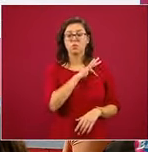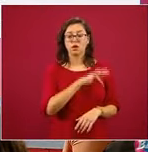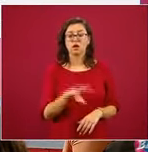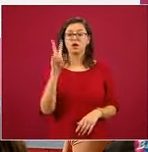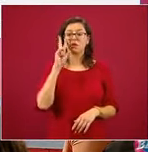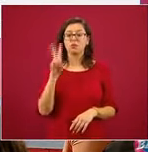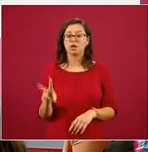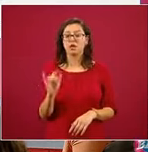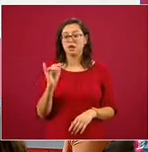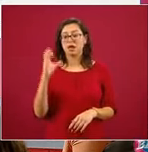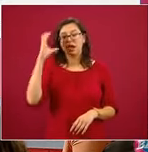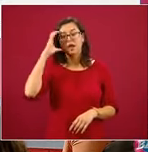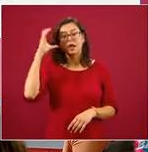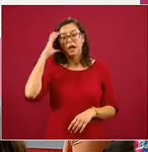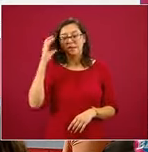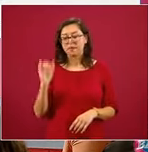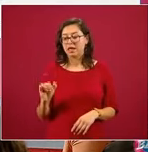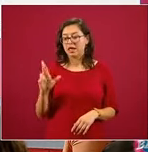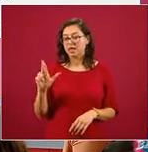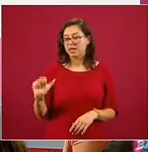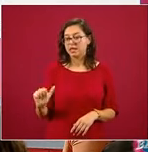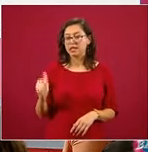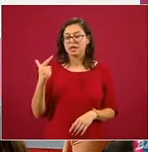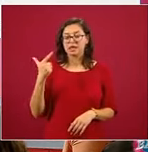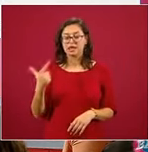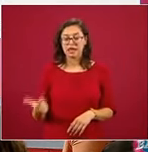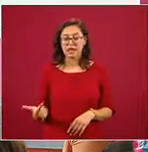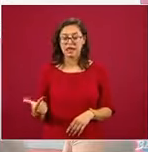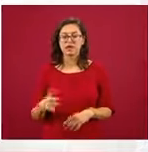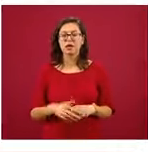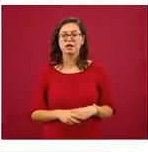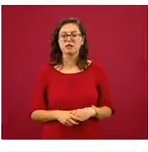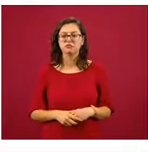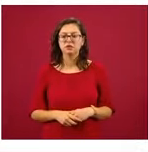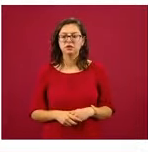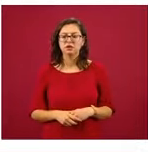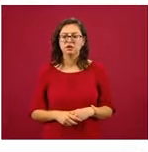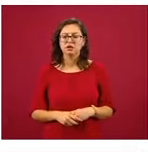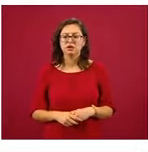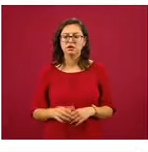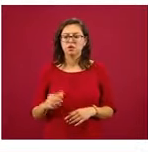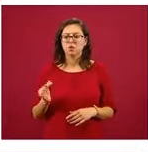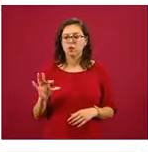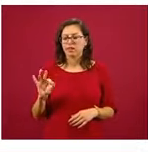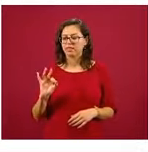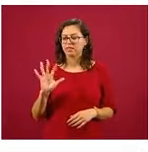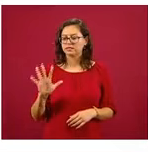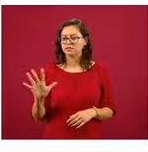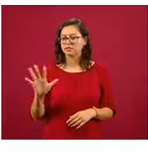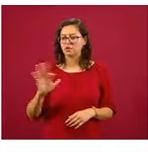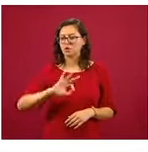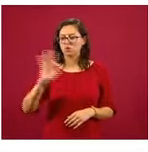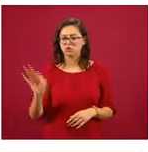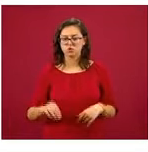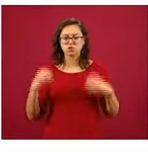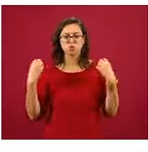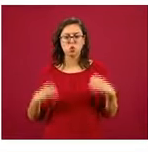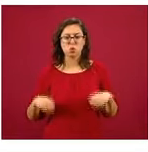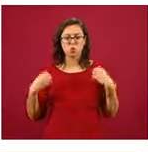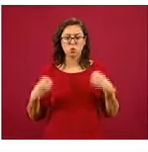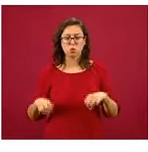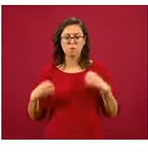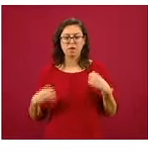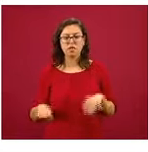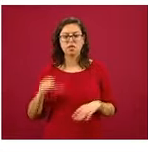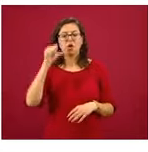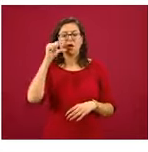camas general, 45%, es similar a la del día de ayer. Ya veíamos que eran solo 2 las entidades federativas las